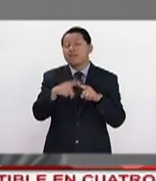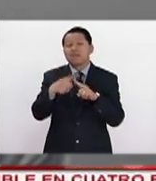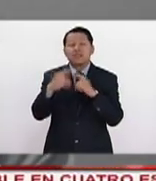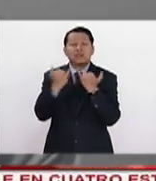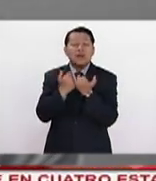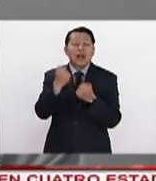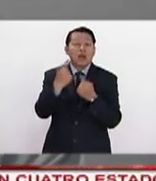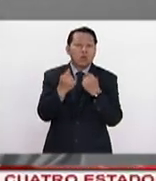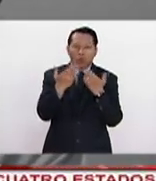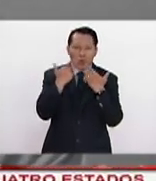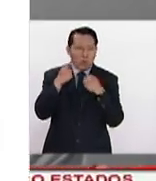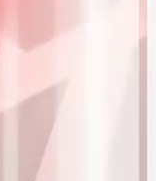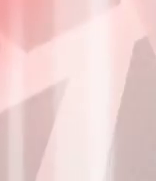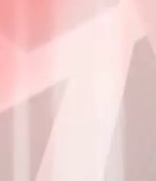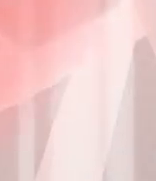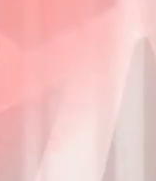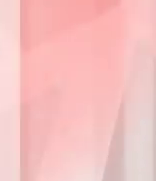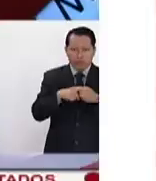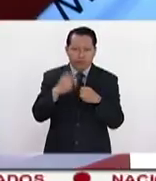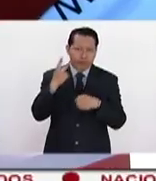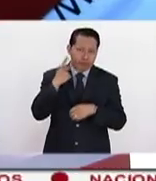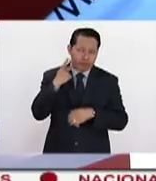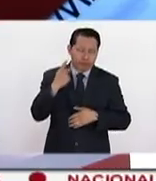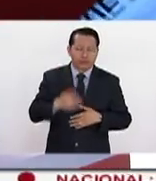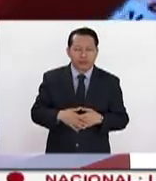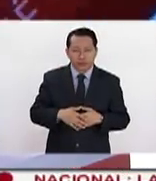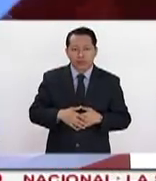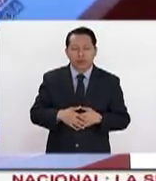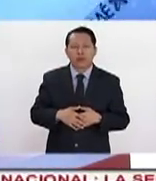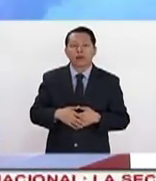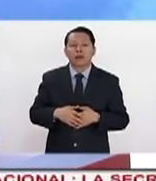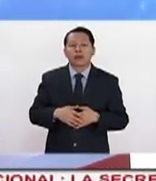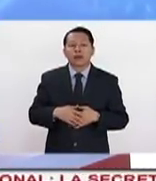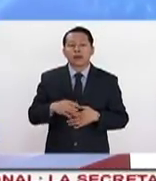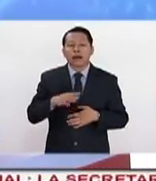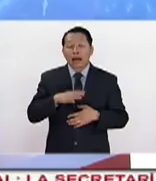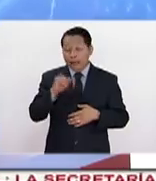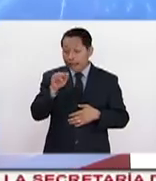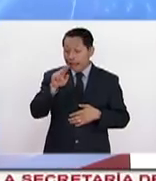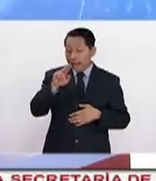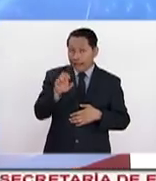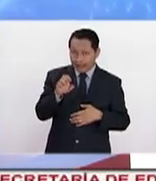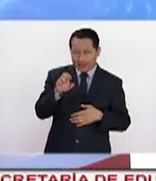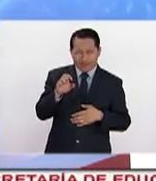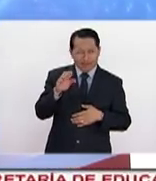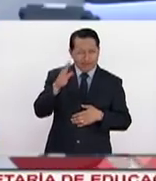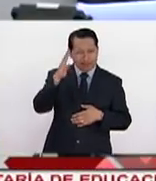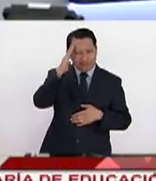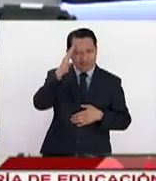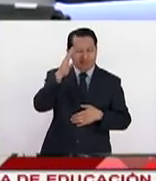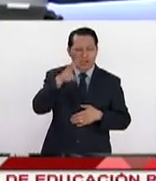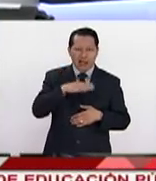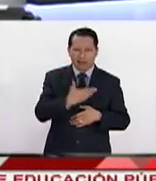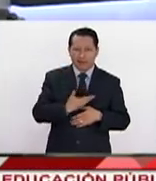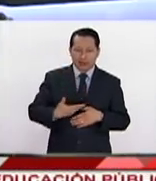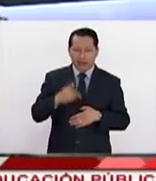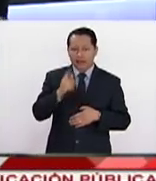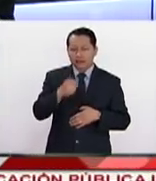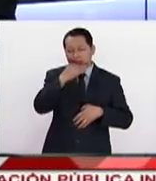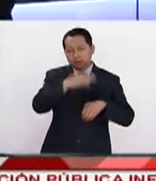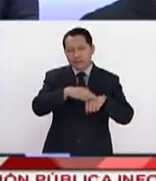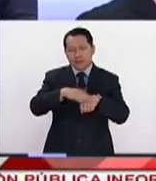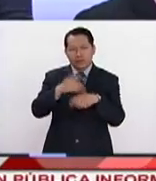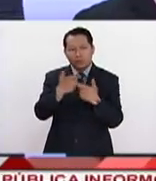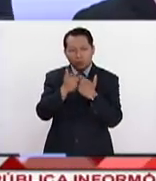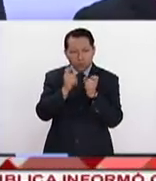afiliación partidista. Y el presidente del Instituto Nacional Electoral, Lorenzo Córdoba, hizo un llamado a partidos y candidatos